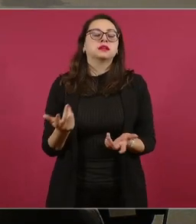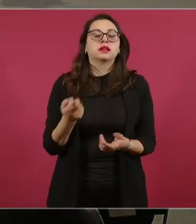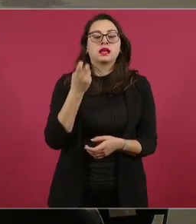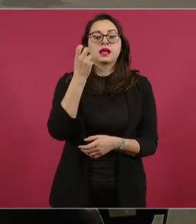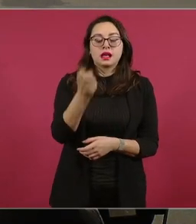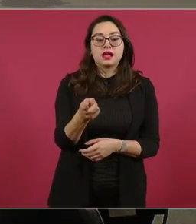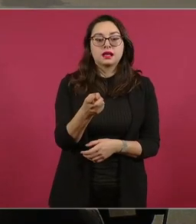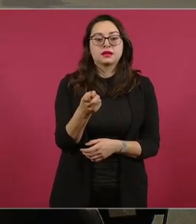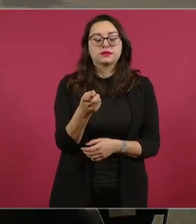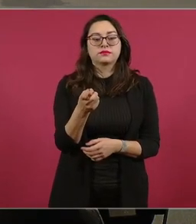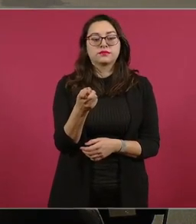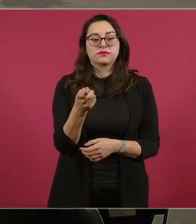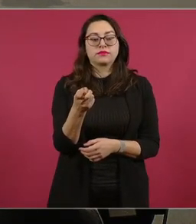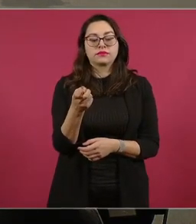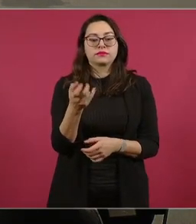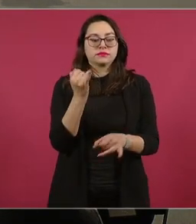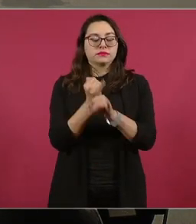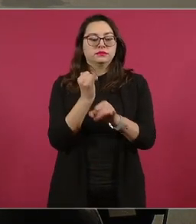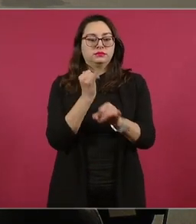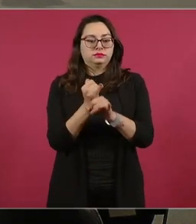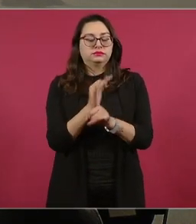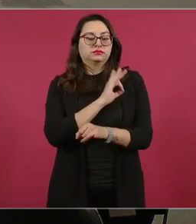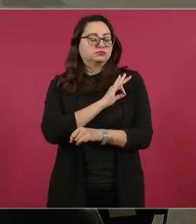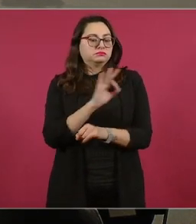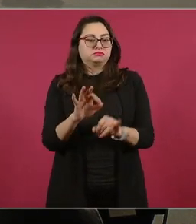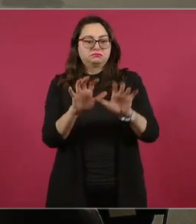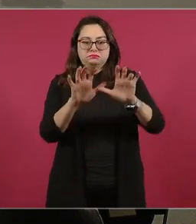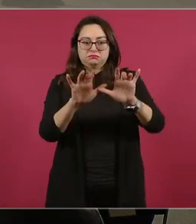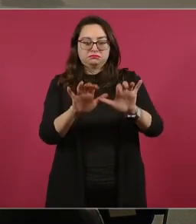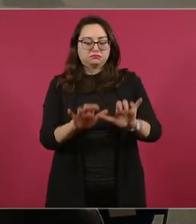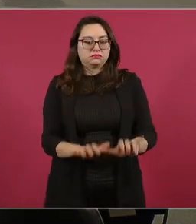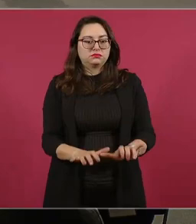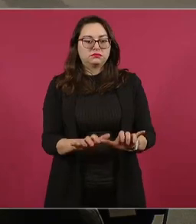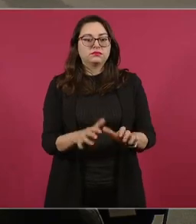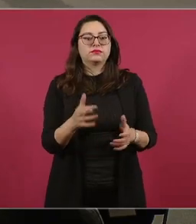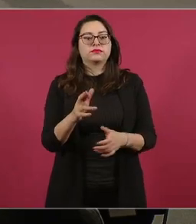el registro en internet, es la página